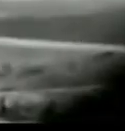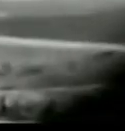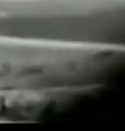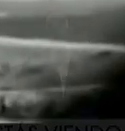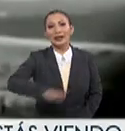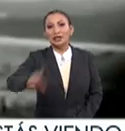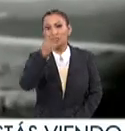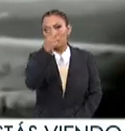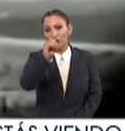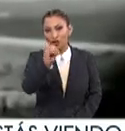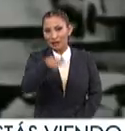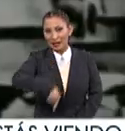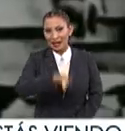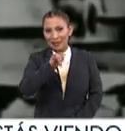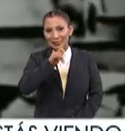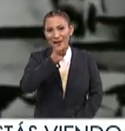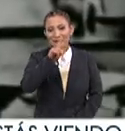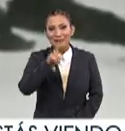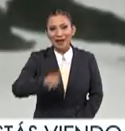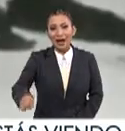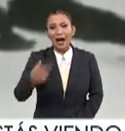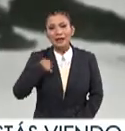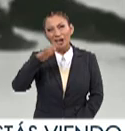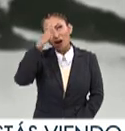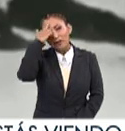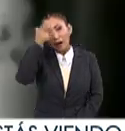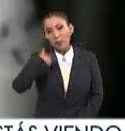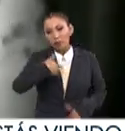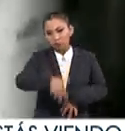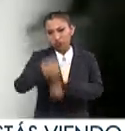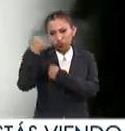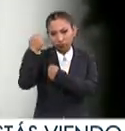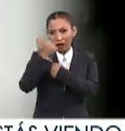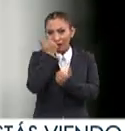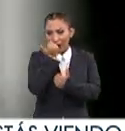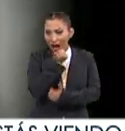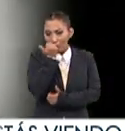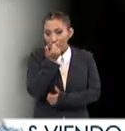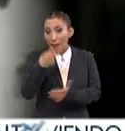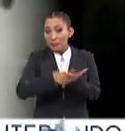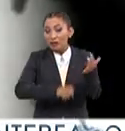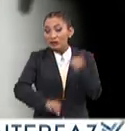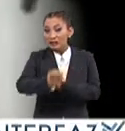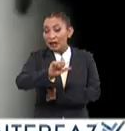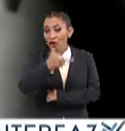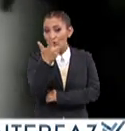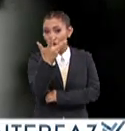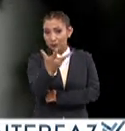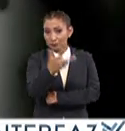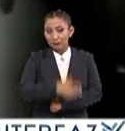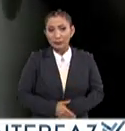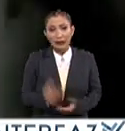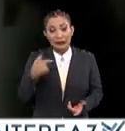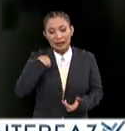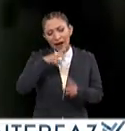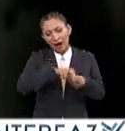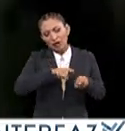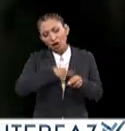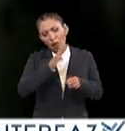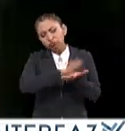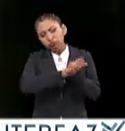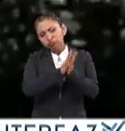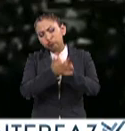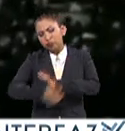Hoy, martes 2 de octubre, en Interfaz, recordamos el movimiento estudiantil de 1968 y analizamos